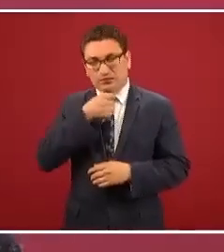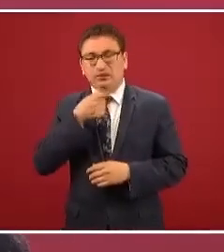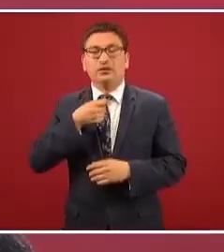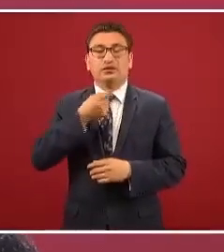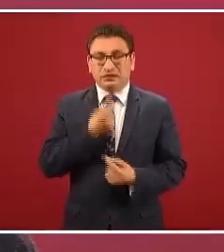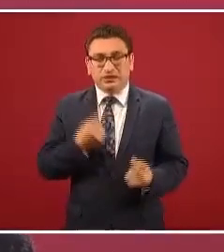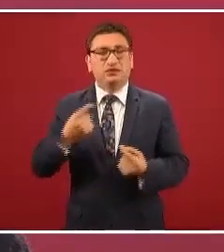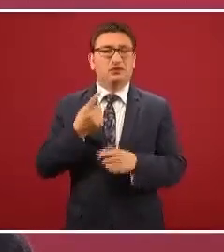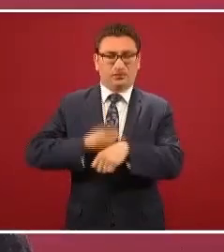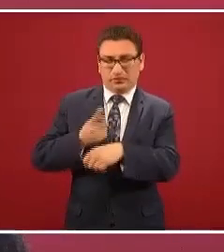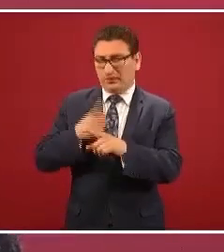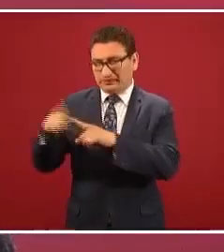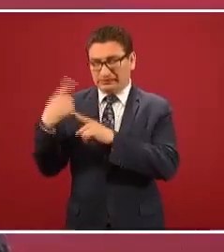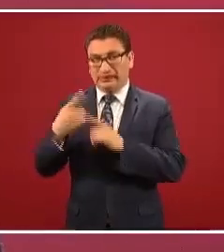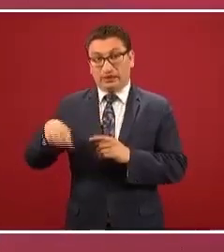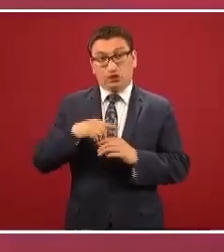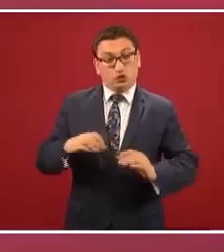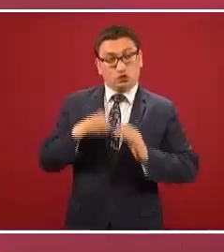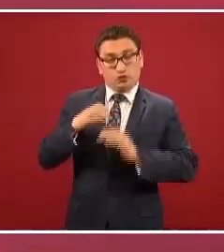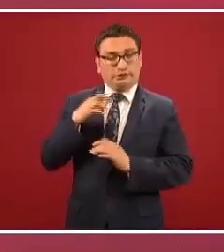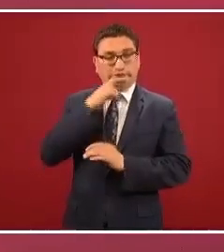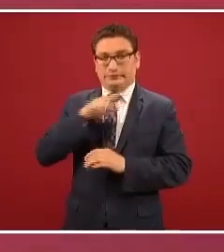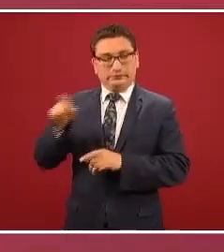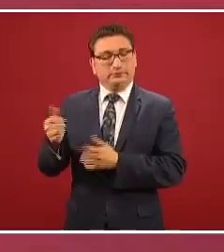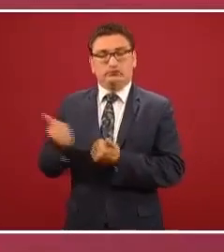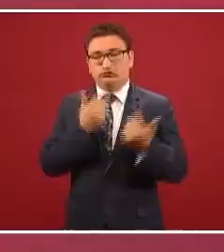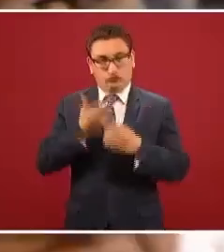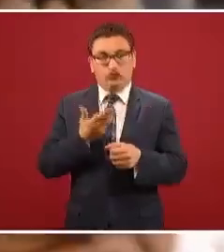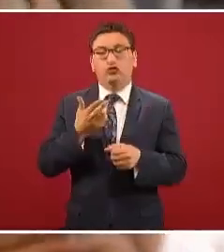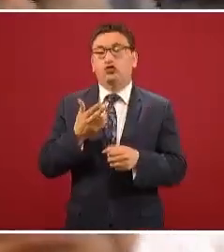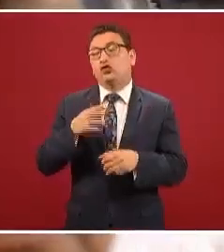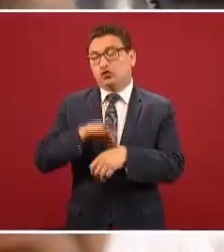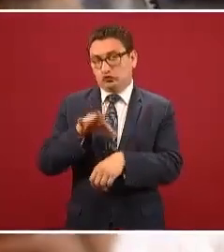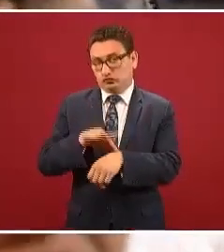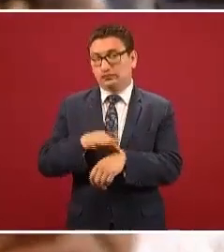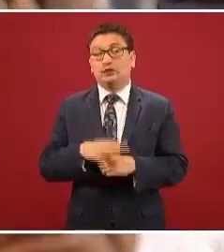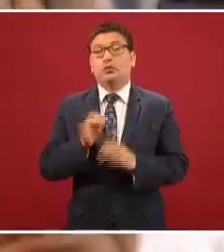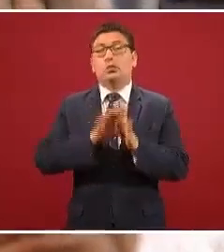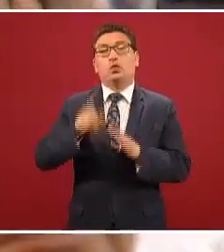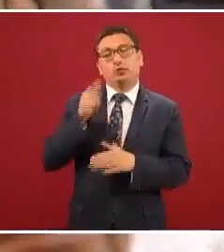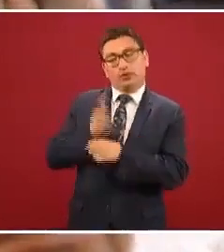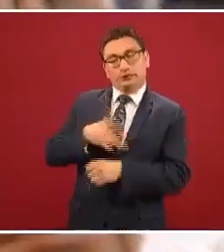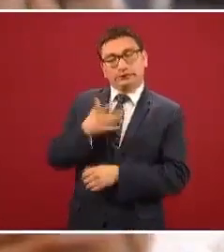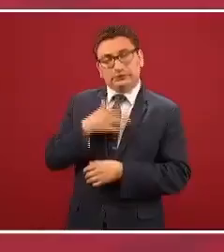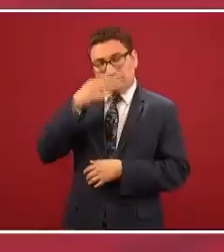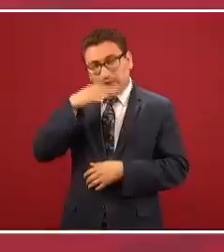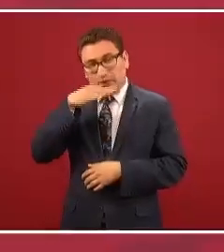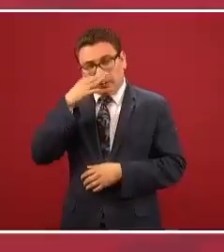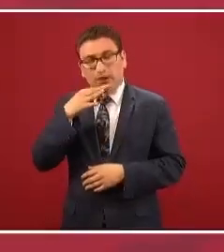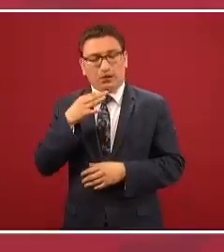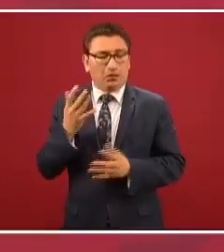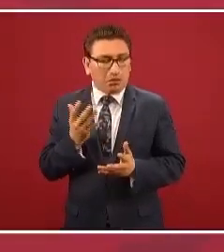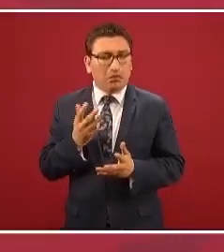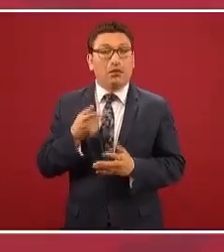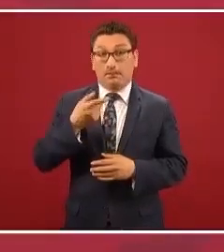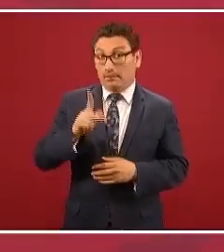cuidado de tempranamente detectar los síntomas. Si los síntomas se presentaran como un catarro, pero la persona tiene estas